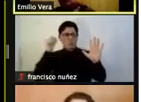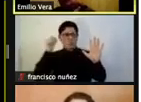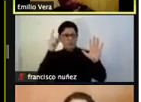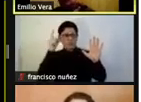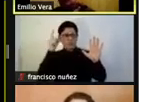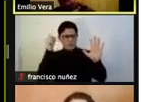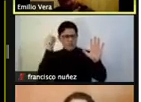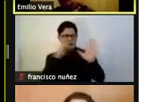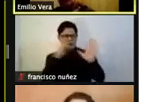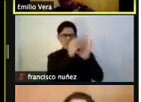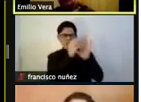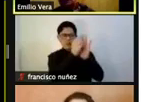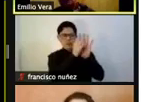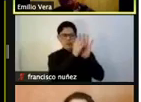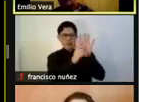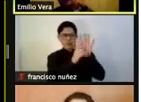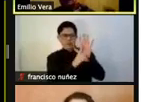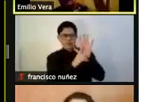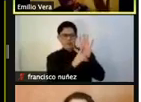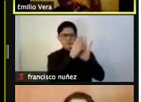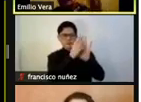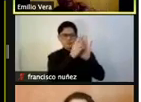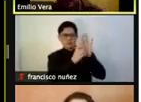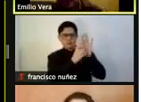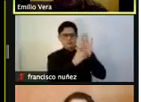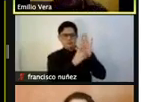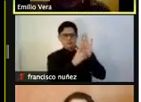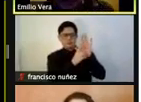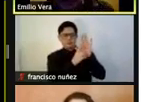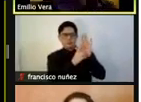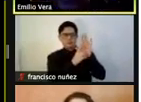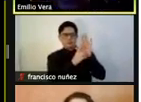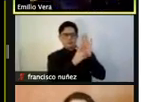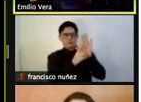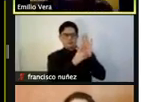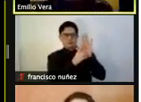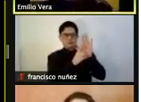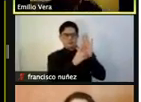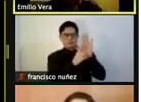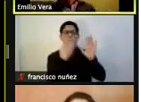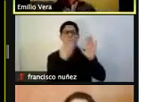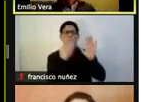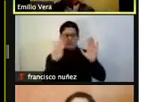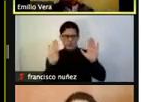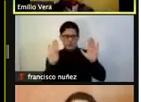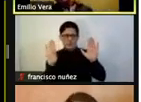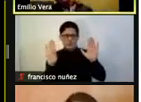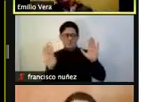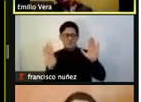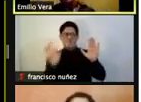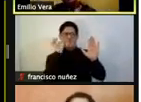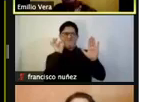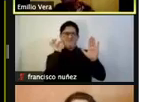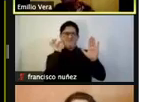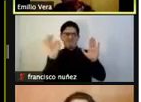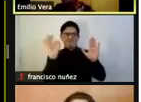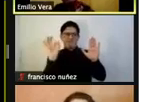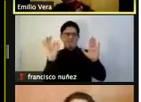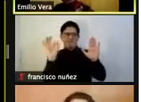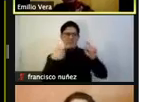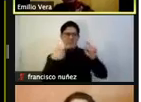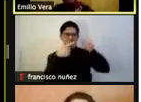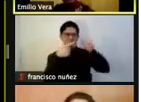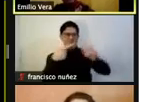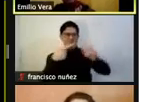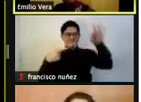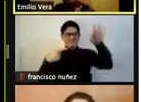las de los mejores fits que he visto, ¿no es cierto?, de datos de este tipo. Y esto permitió, ¿no es cierto?, dar